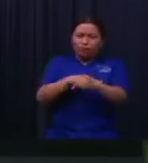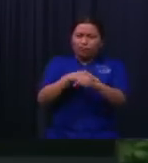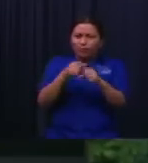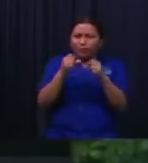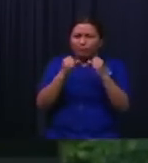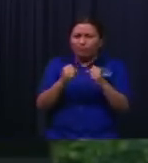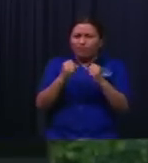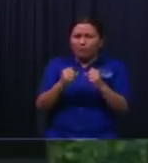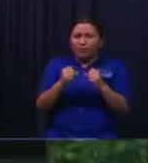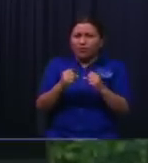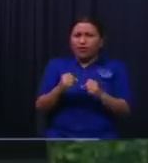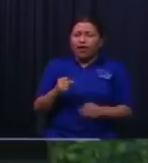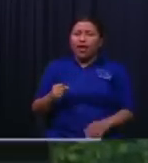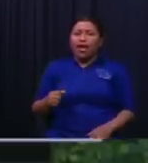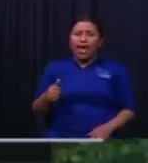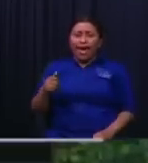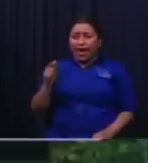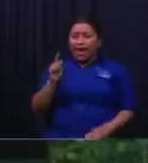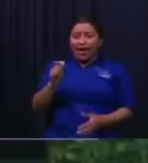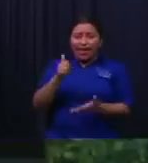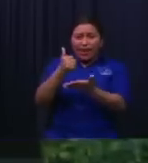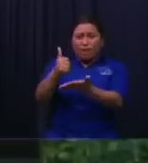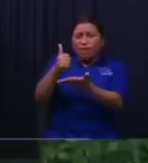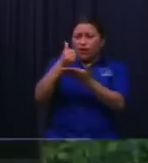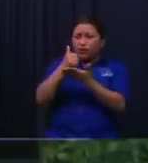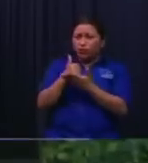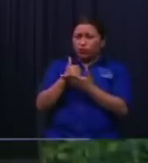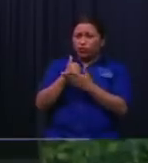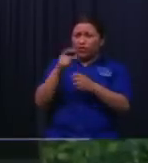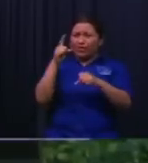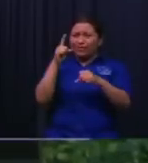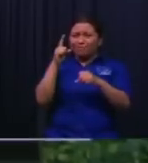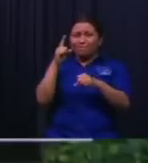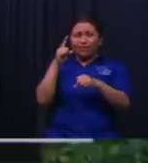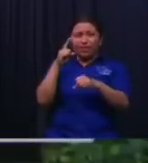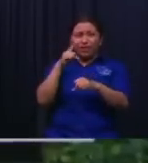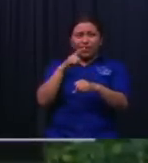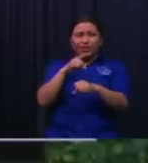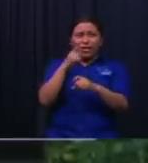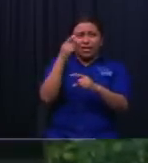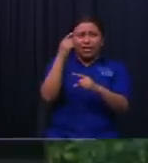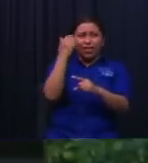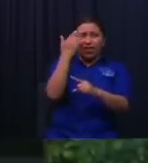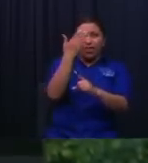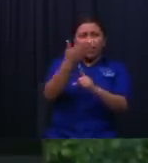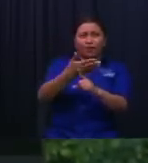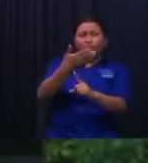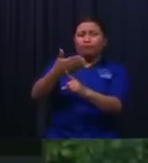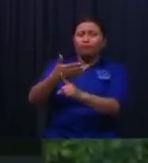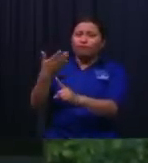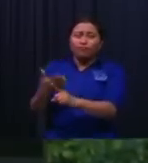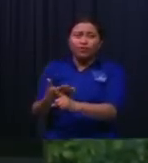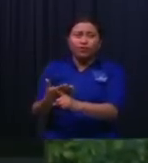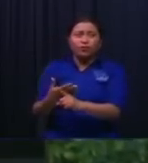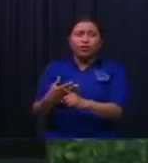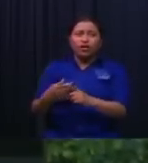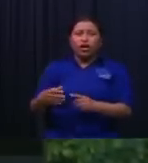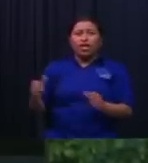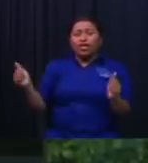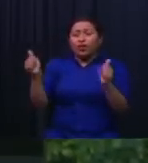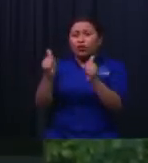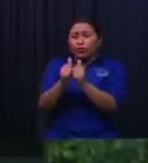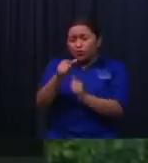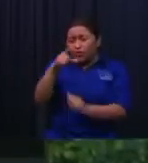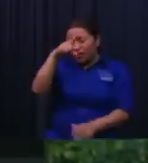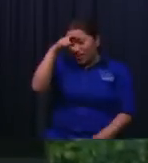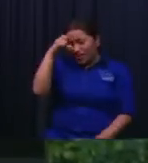cosas porque confiaba en lo que yo le decía. No nos vamos a echar punta, le decía yo. Y a veces